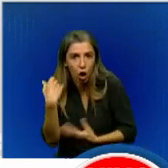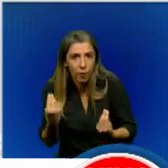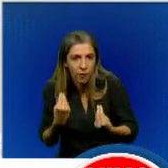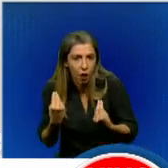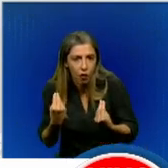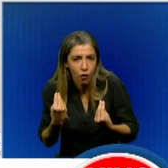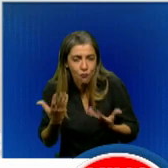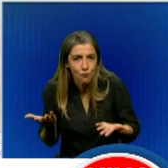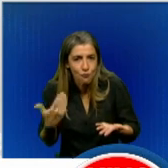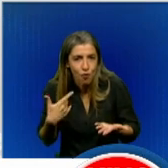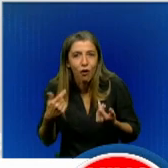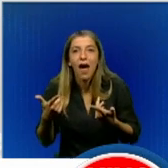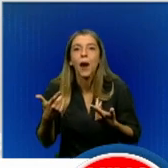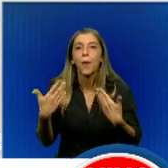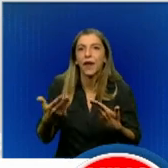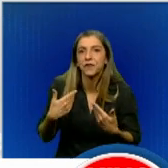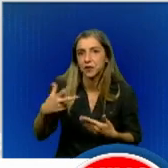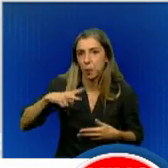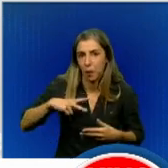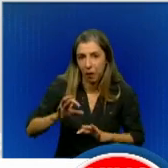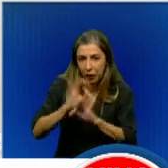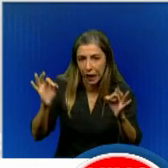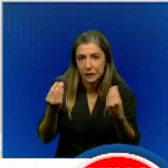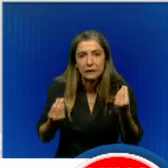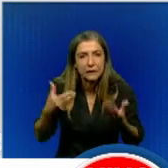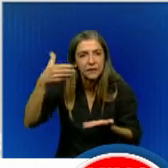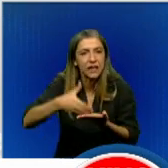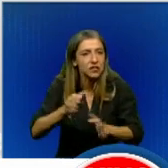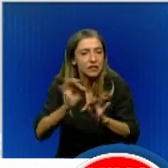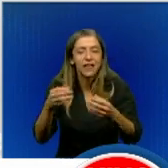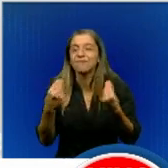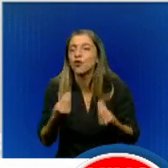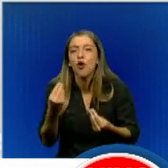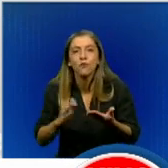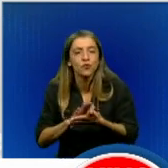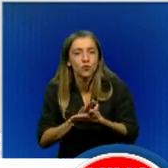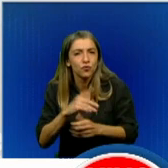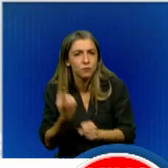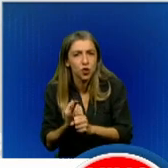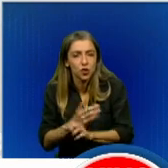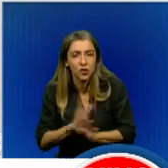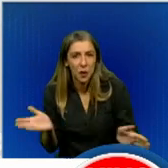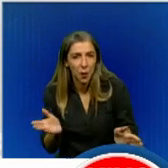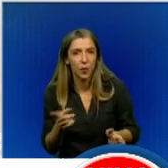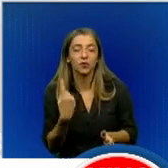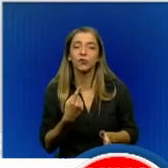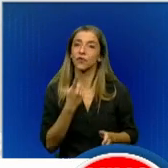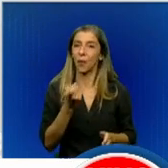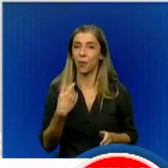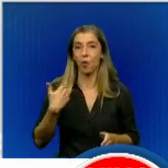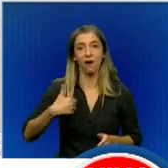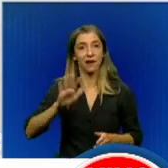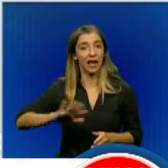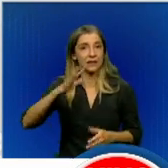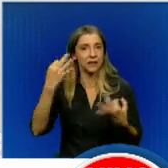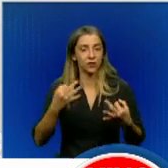pero además de esto se produce el señor presidente en el marco de una crisis profunda que atraviesa el país desde el punto de vista económico